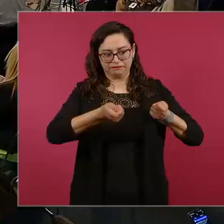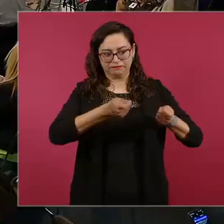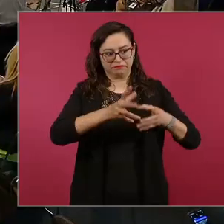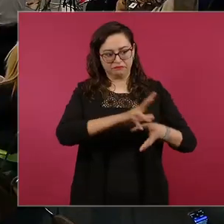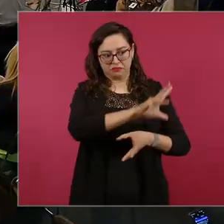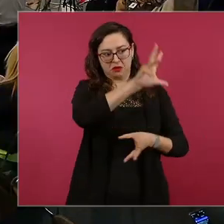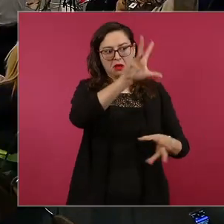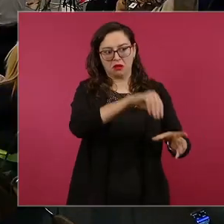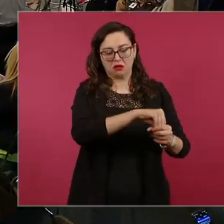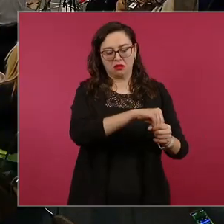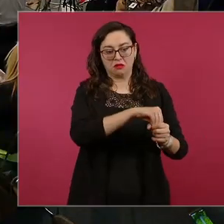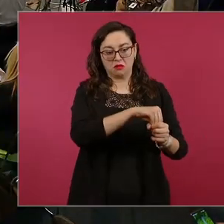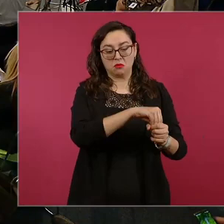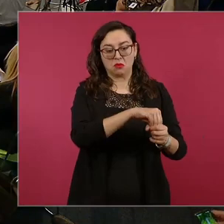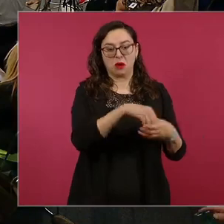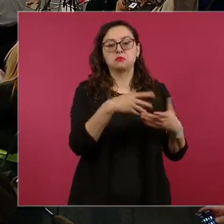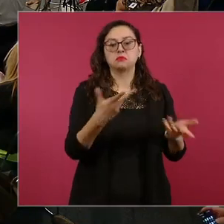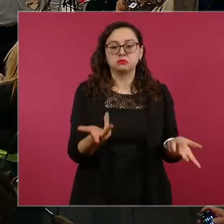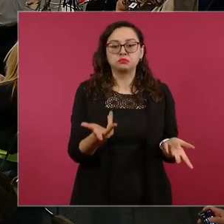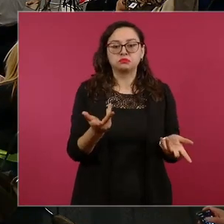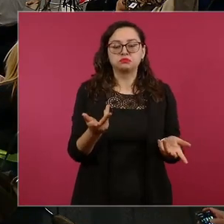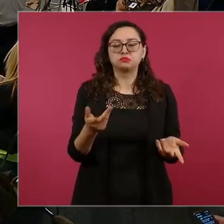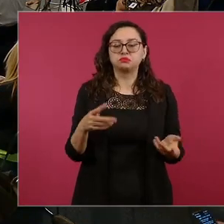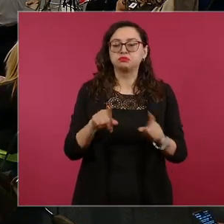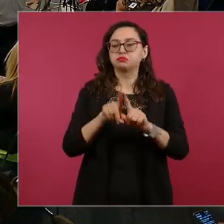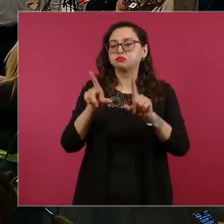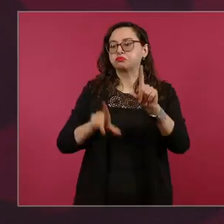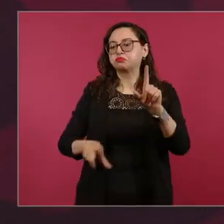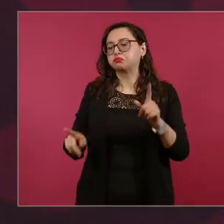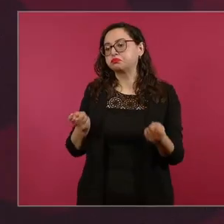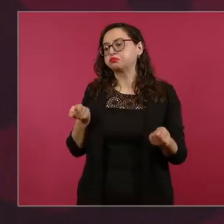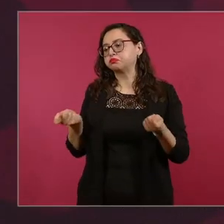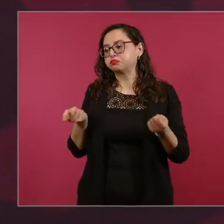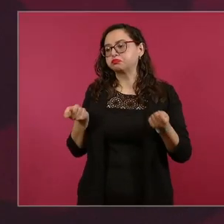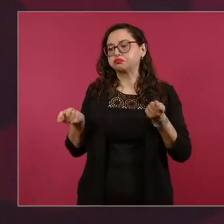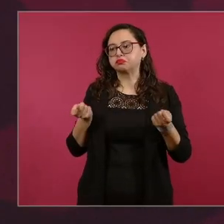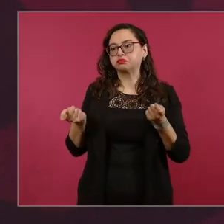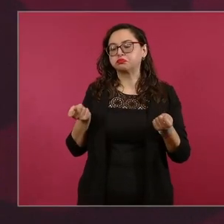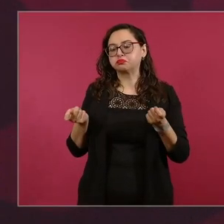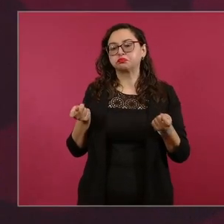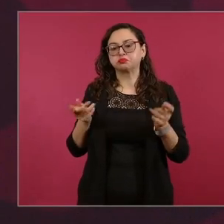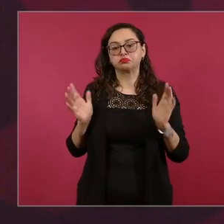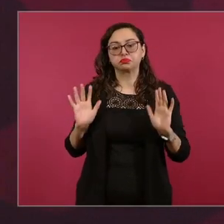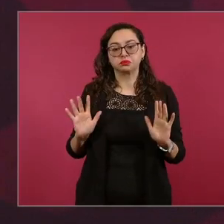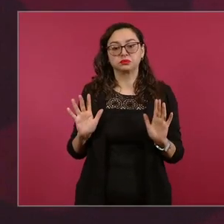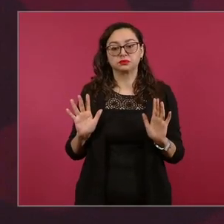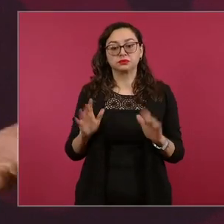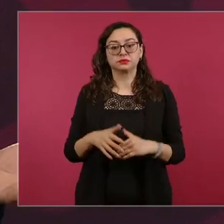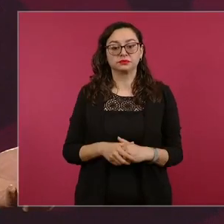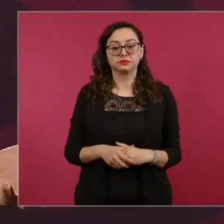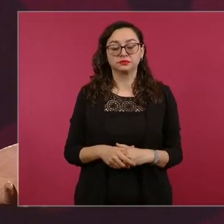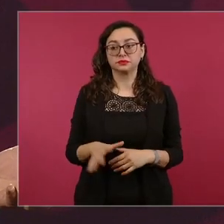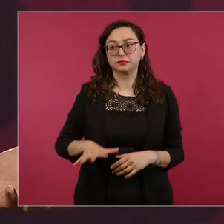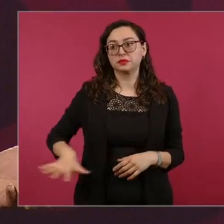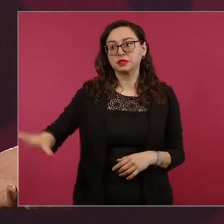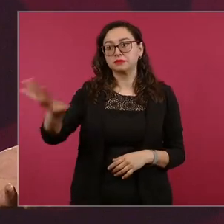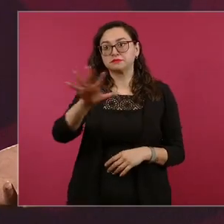la gobernabilidad. Cuando la represión del 68,